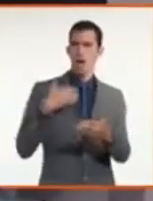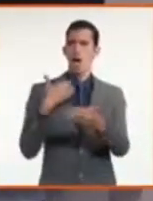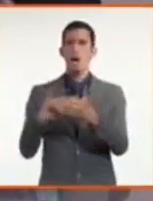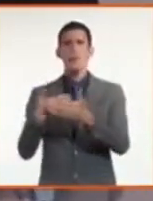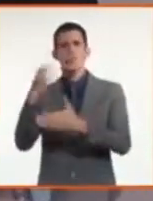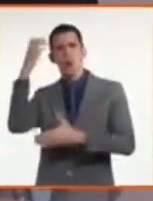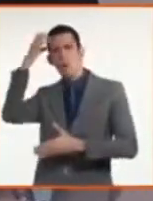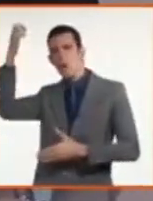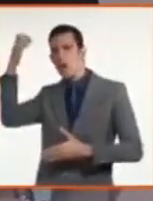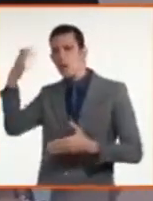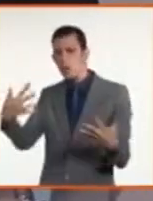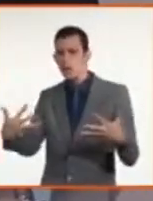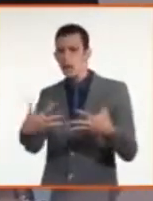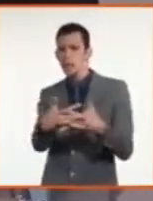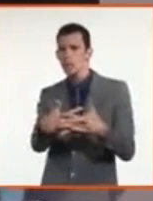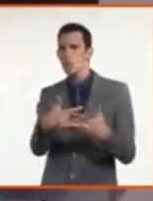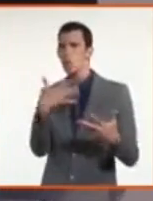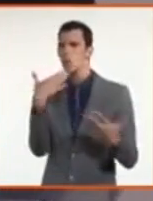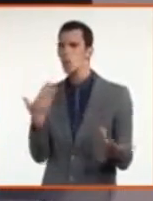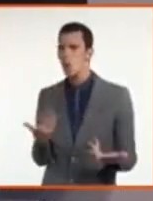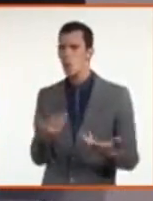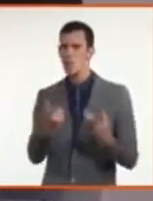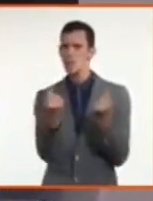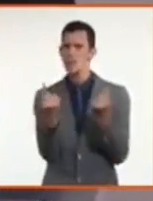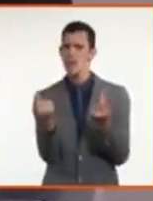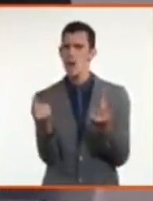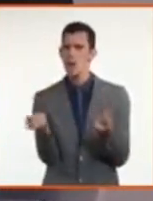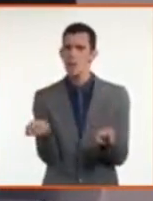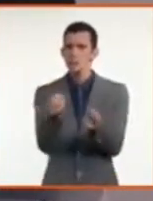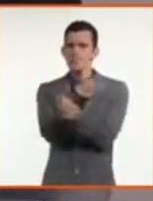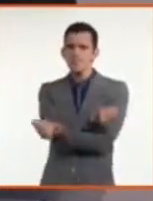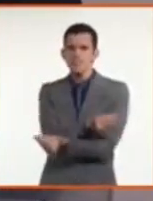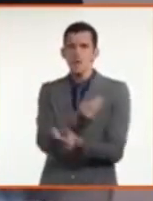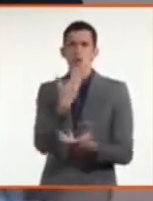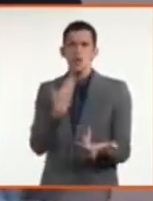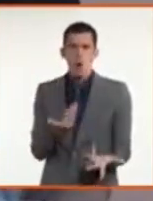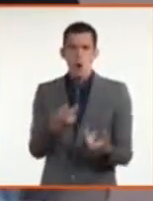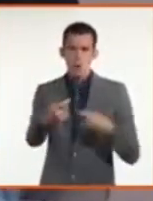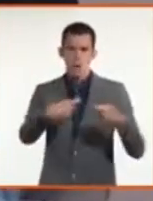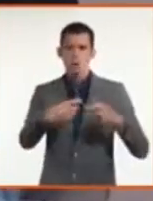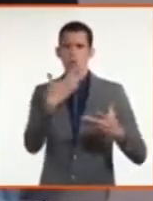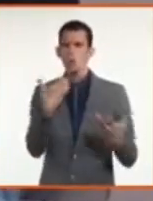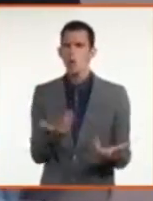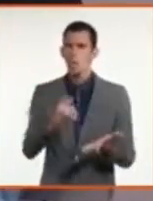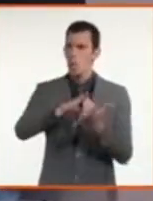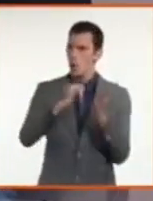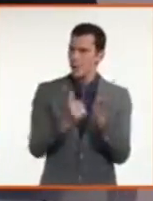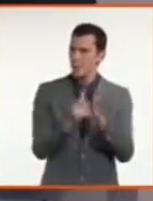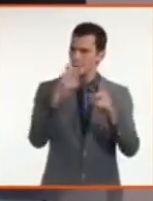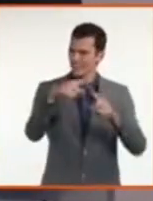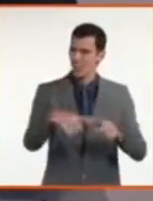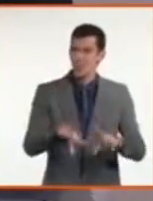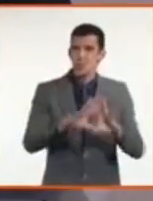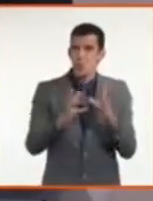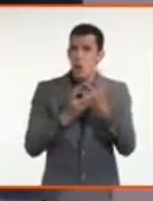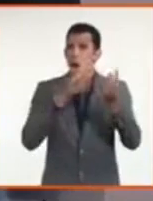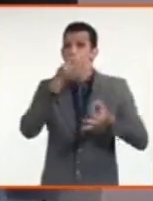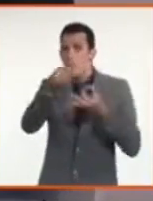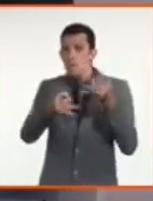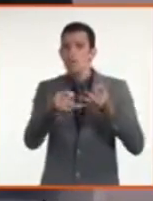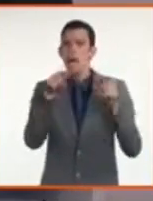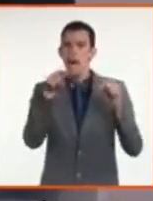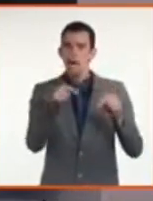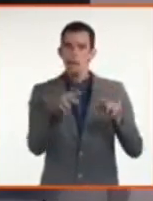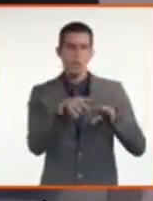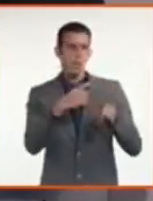país un nivel en la industria que no es que esté obsoleto está subutilizada por falta de financiamiento y nosotros podemos combinar todas